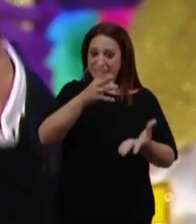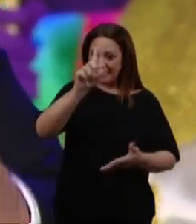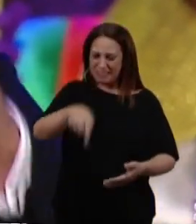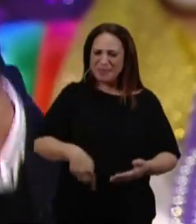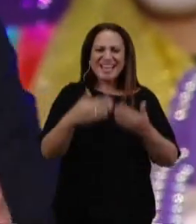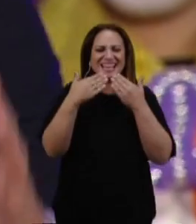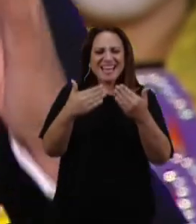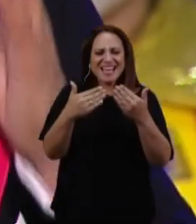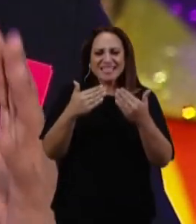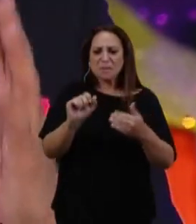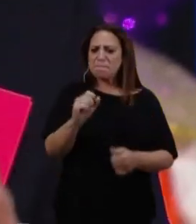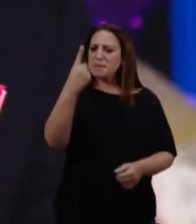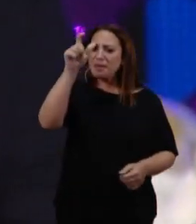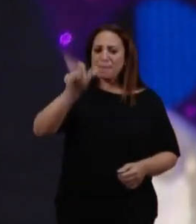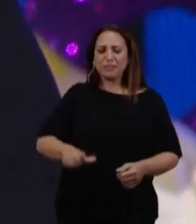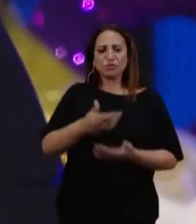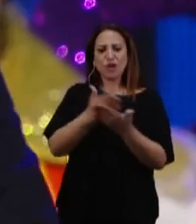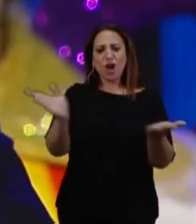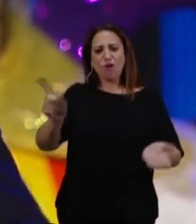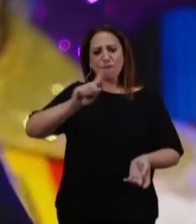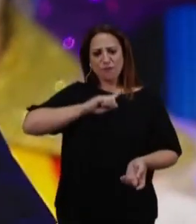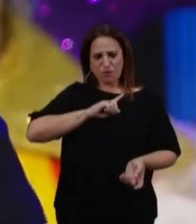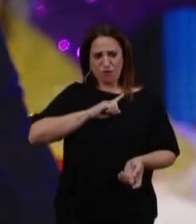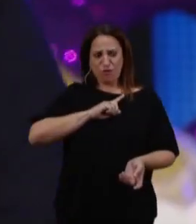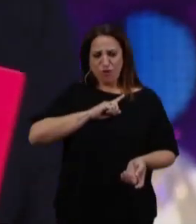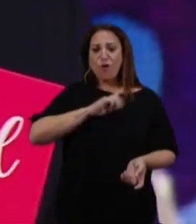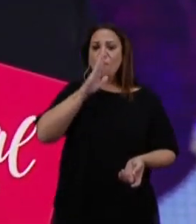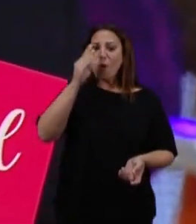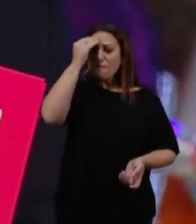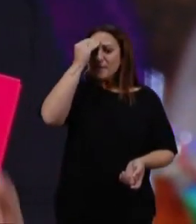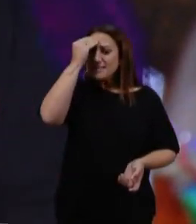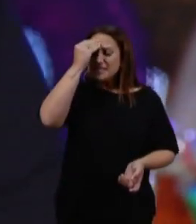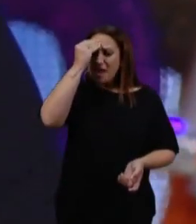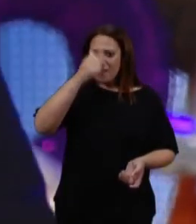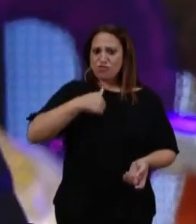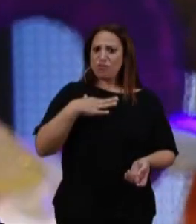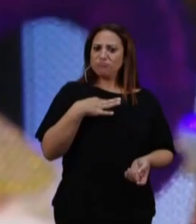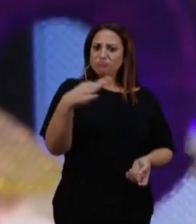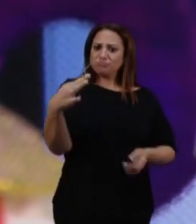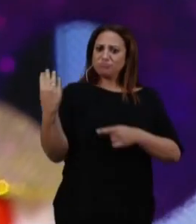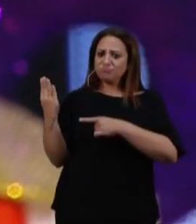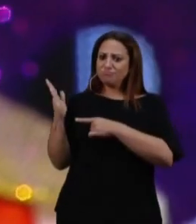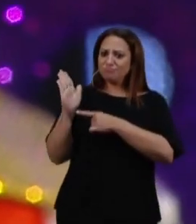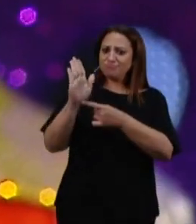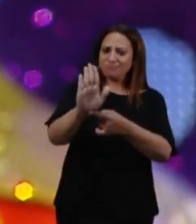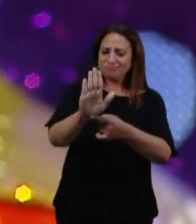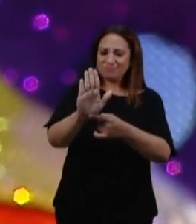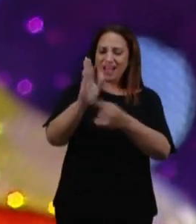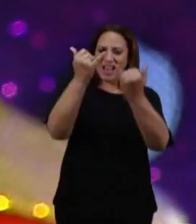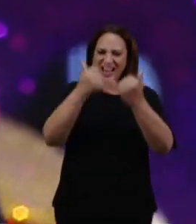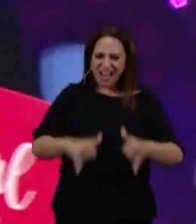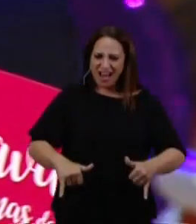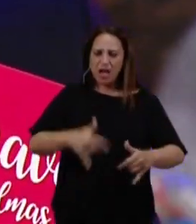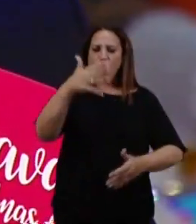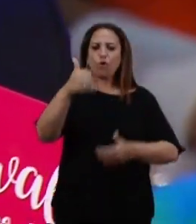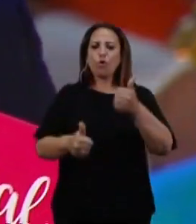la primera persona que confió en mí, que creía que yo era el indicado para conducir esta gala, este concurso